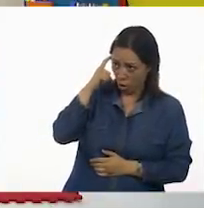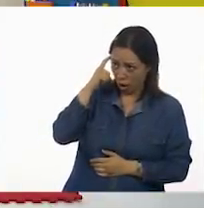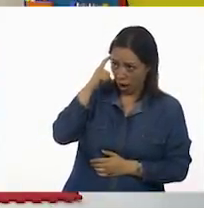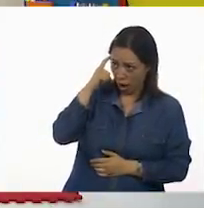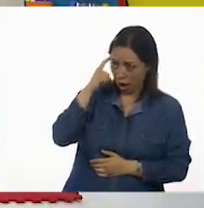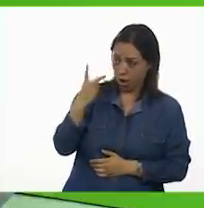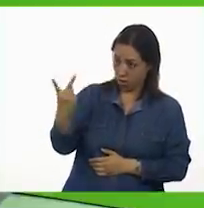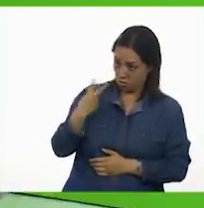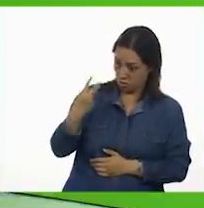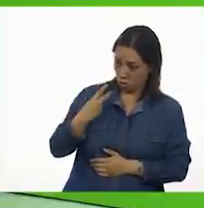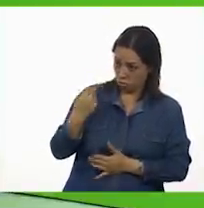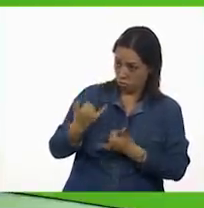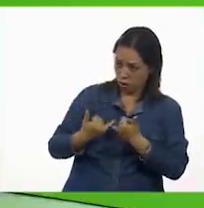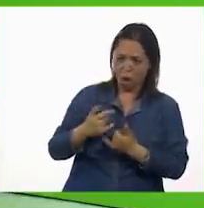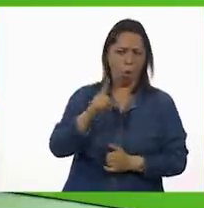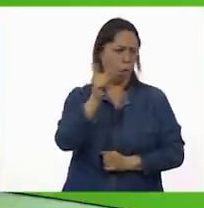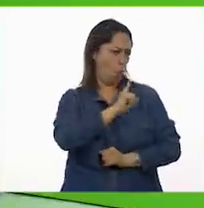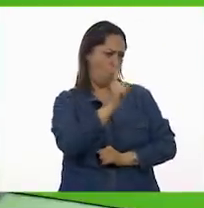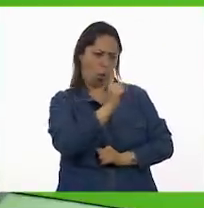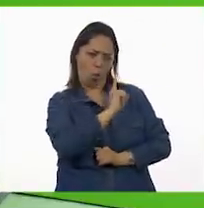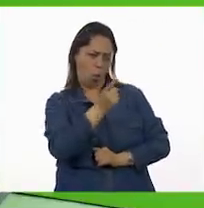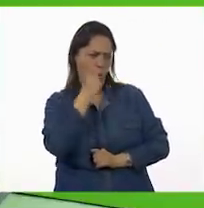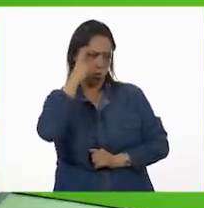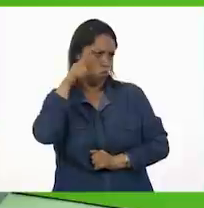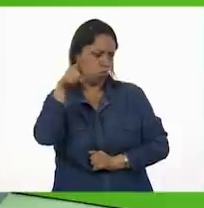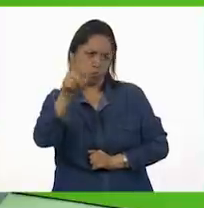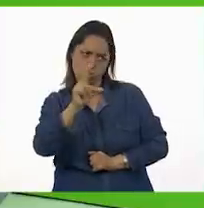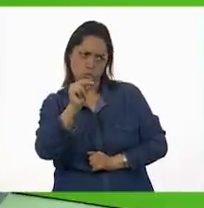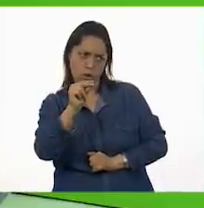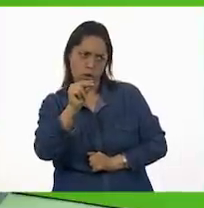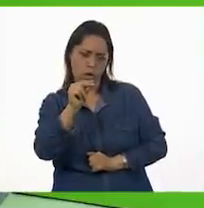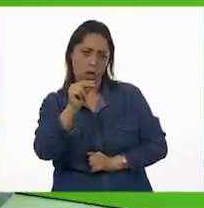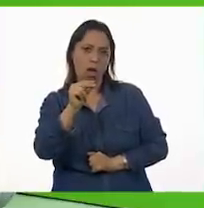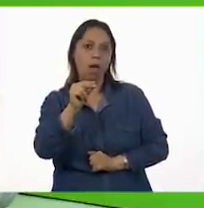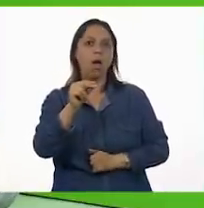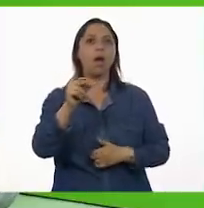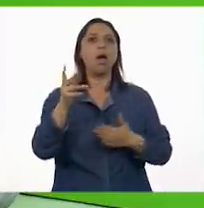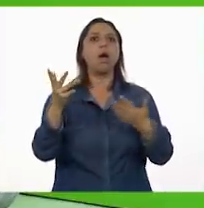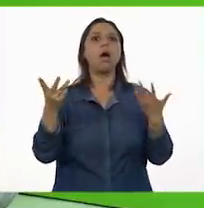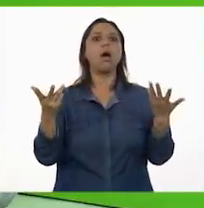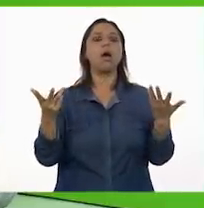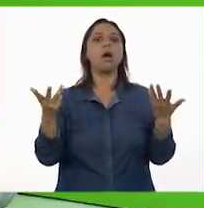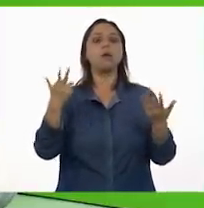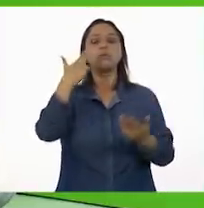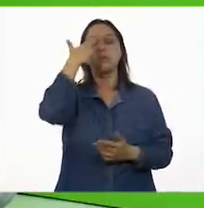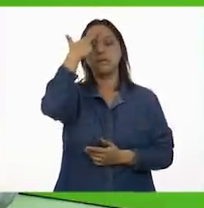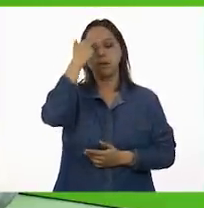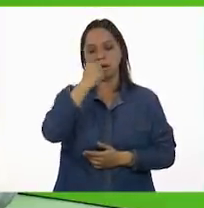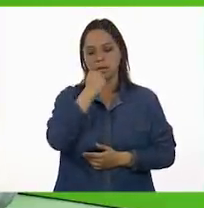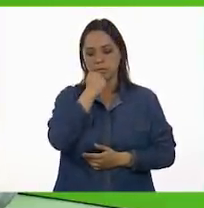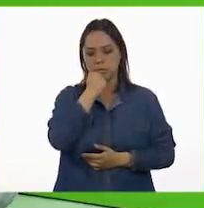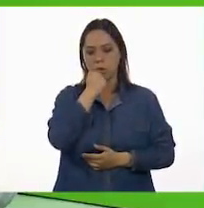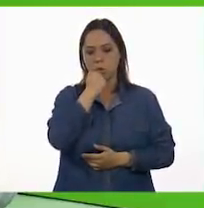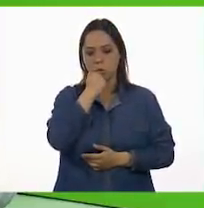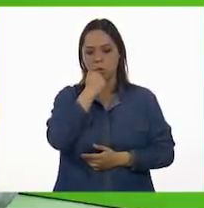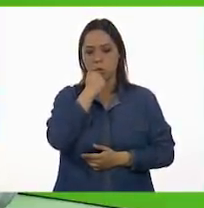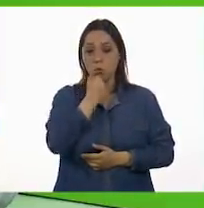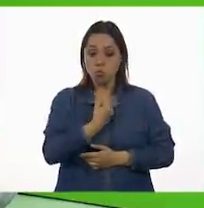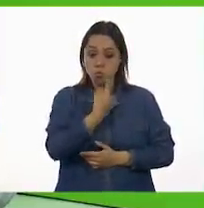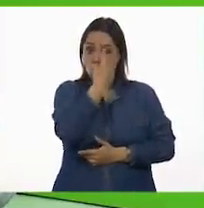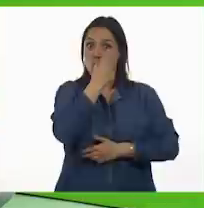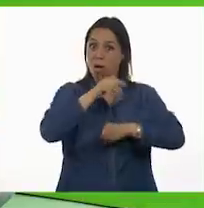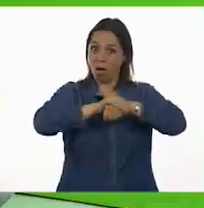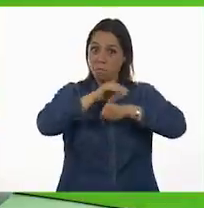y juegues? No, claro que no se enoja. Tienes razón. Podemos tener más de un amigo